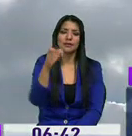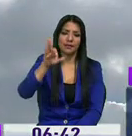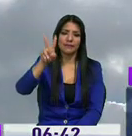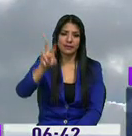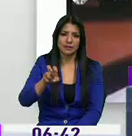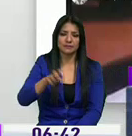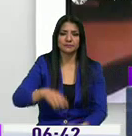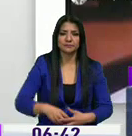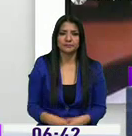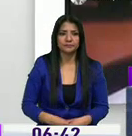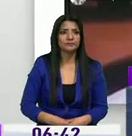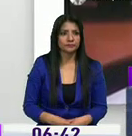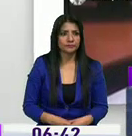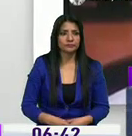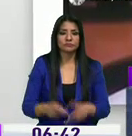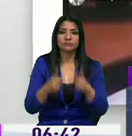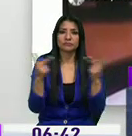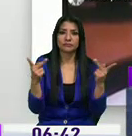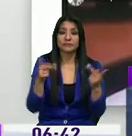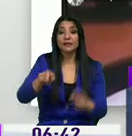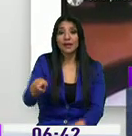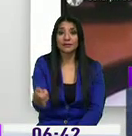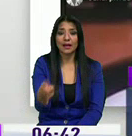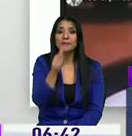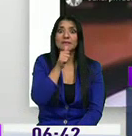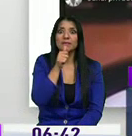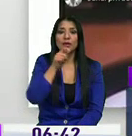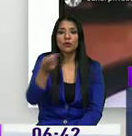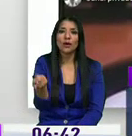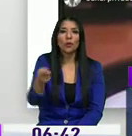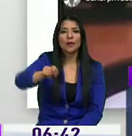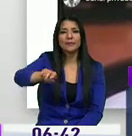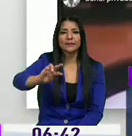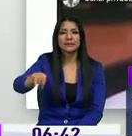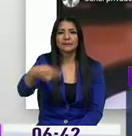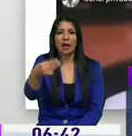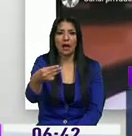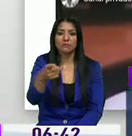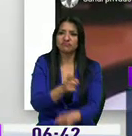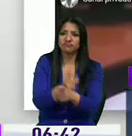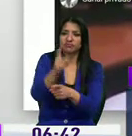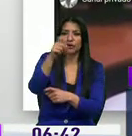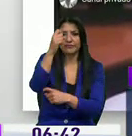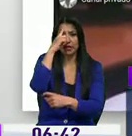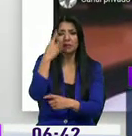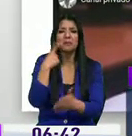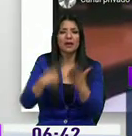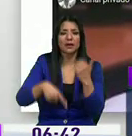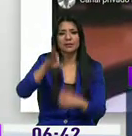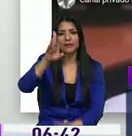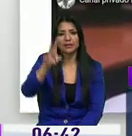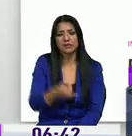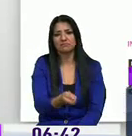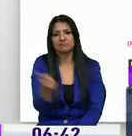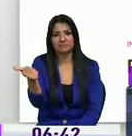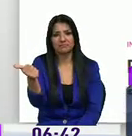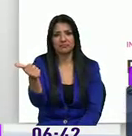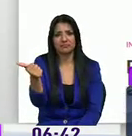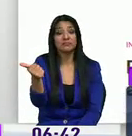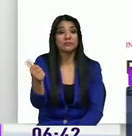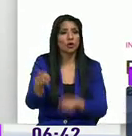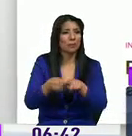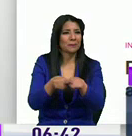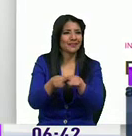televicentro titulares como canal privado ecuavisa presión al gobierno ecuatoriano para revertir frecuencias de televisión a competidores o